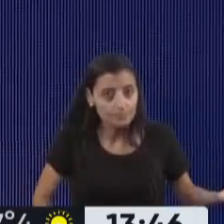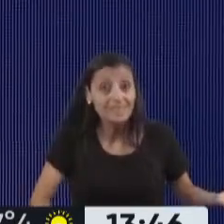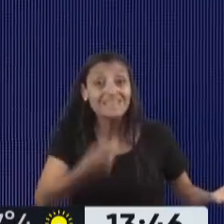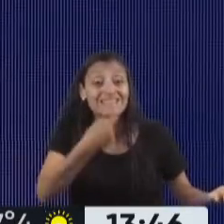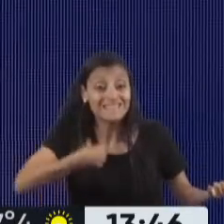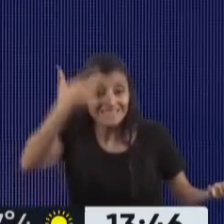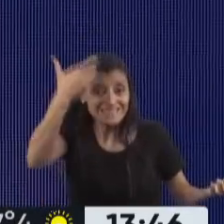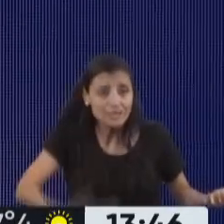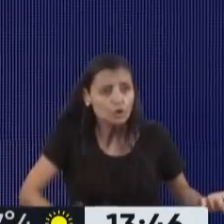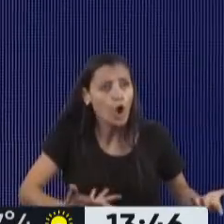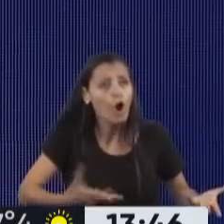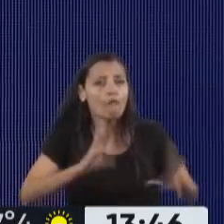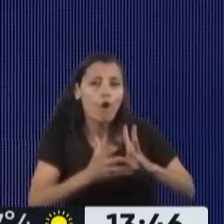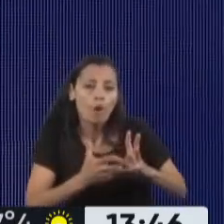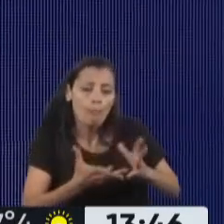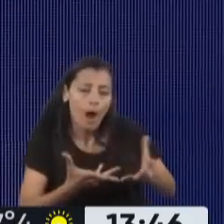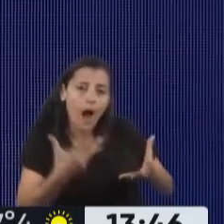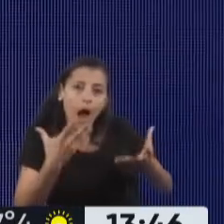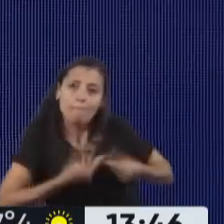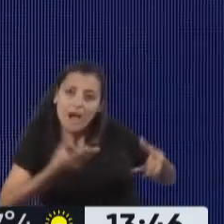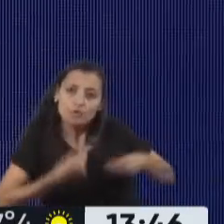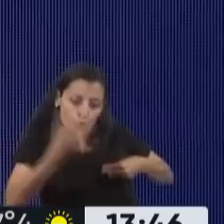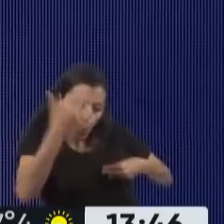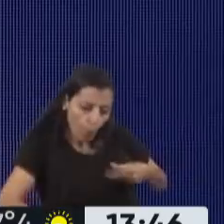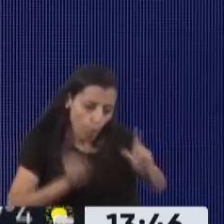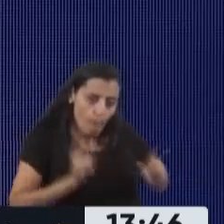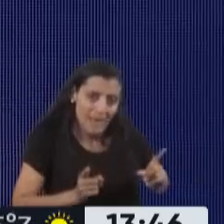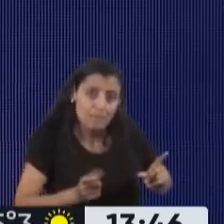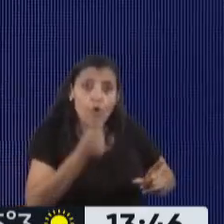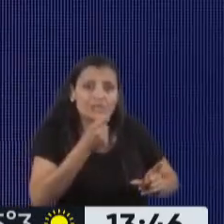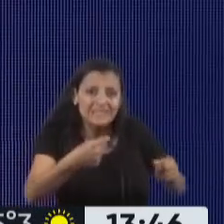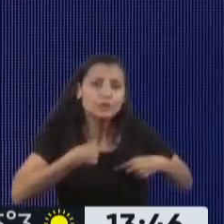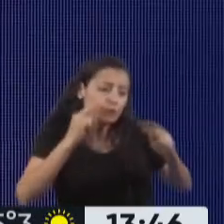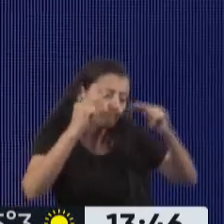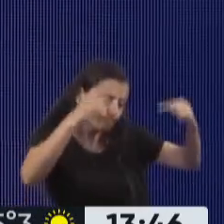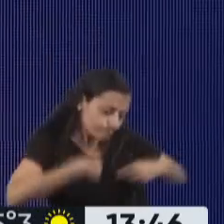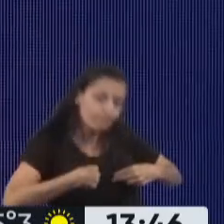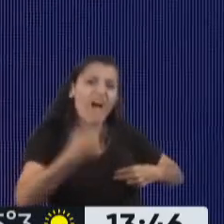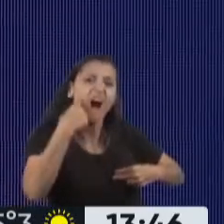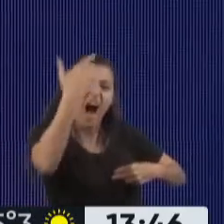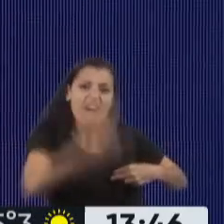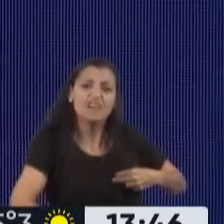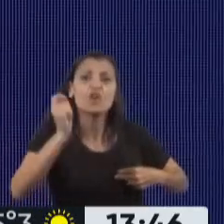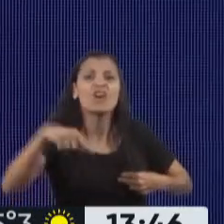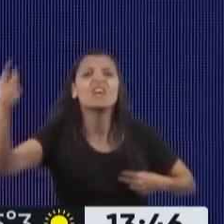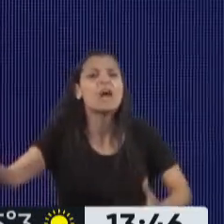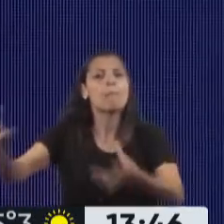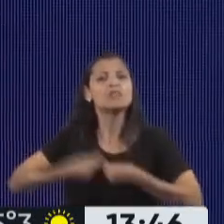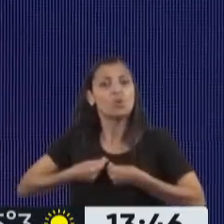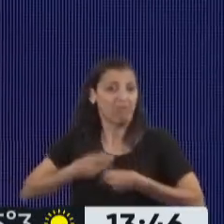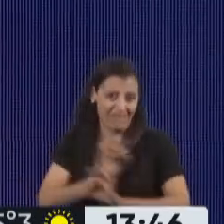si yo no estoy para mí, ¿quién estará para mí? Es decir, si yo no me ocupo de mí, ¿quién se va a ocupar de